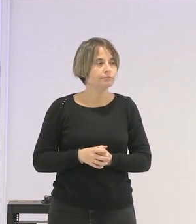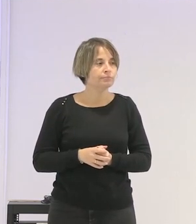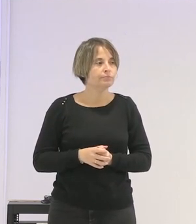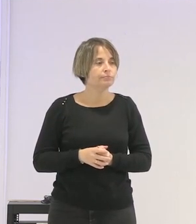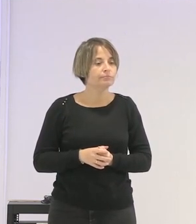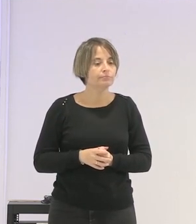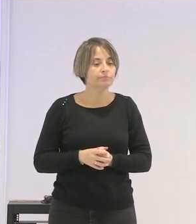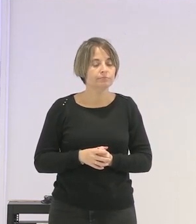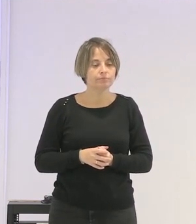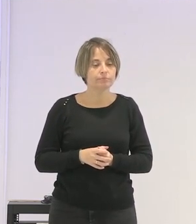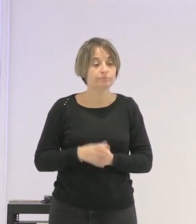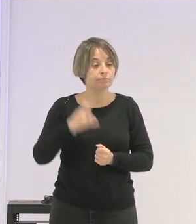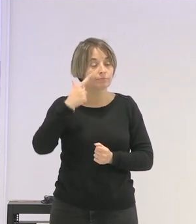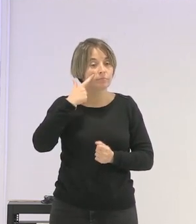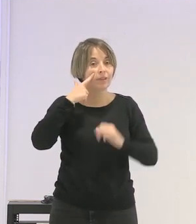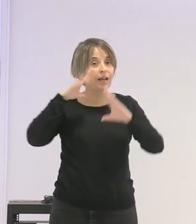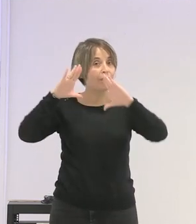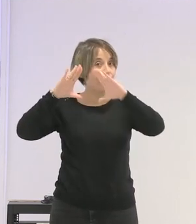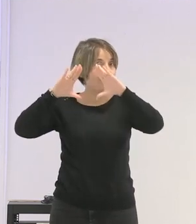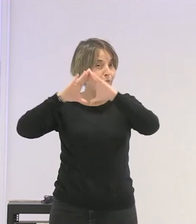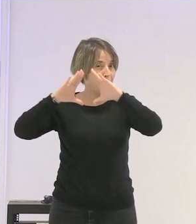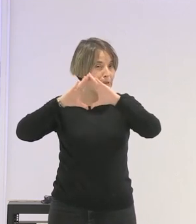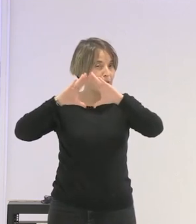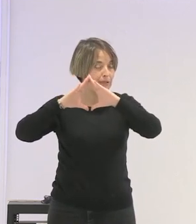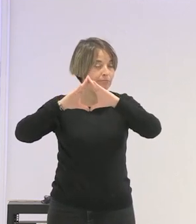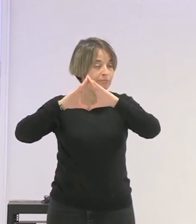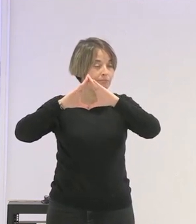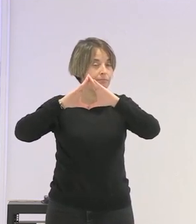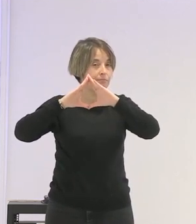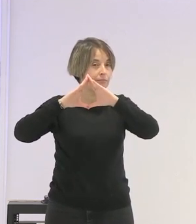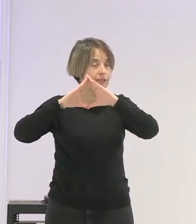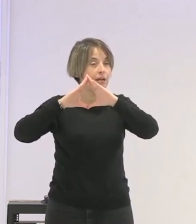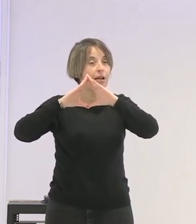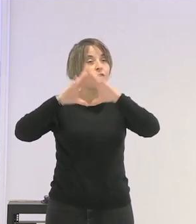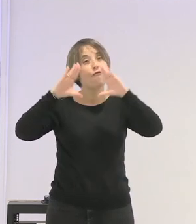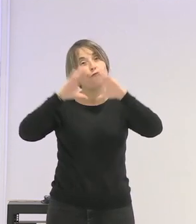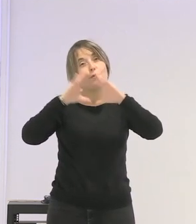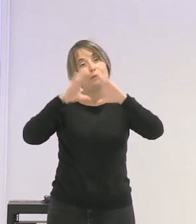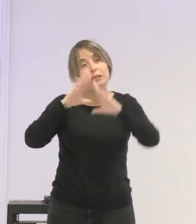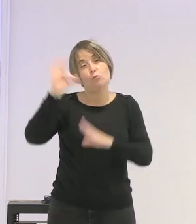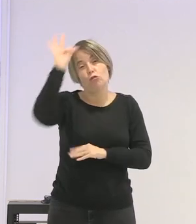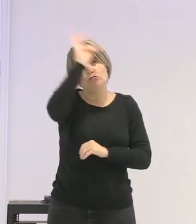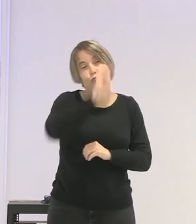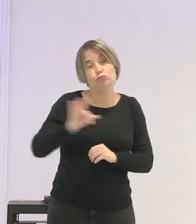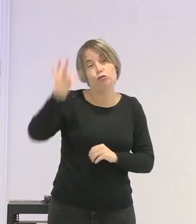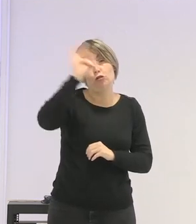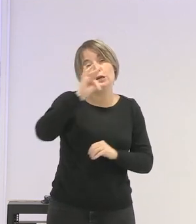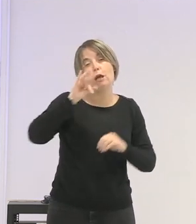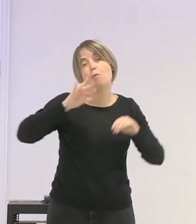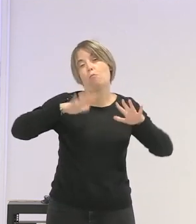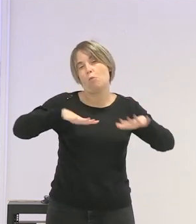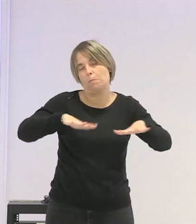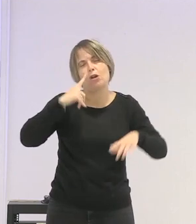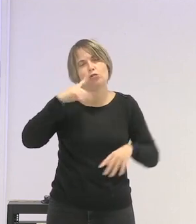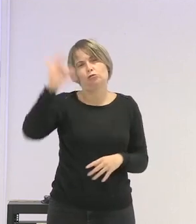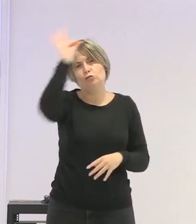creo que precisamente el feminismo, hay por lo menos aportaciones teóricas y de movilización, pero bueno,